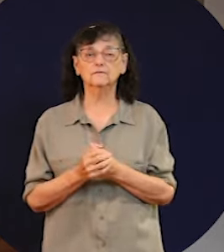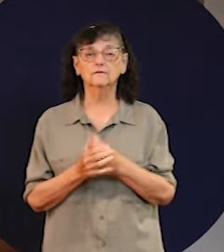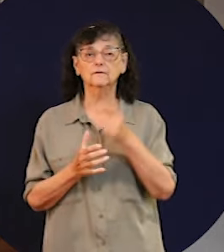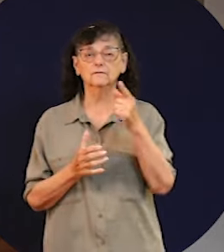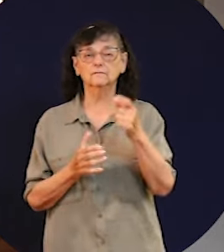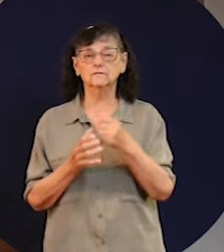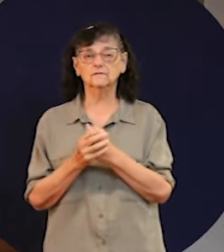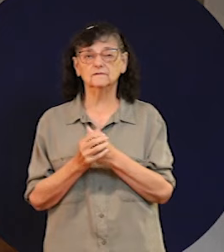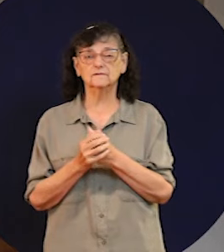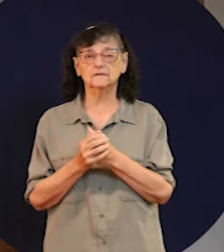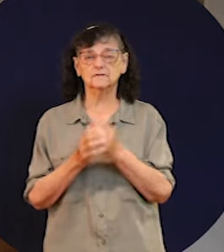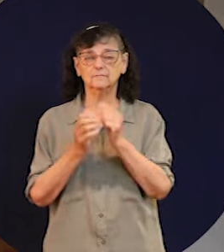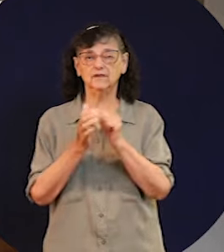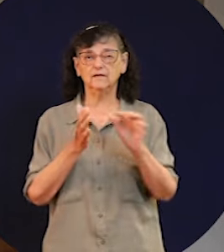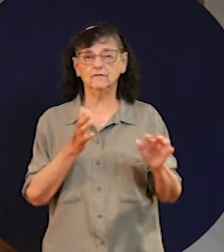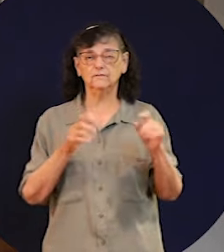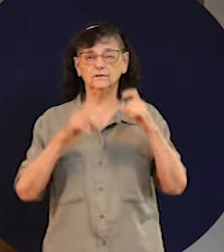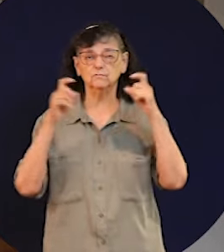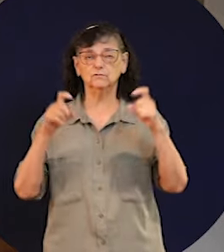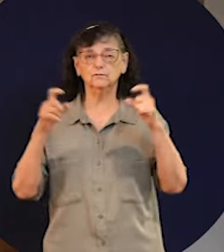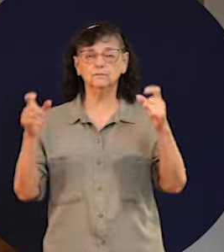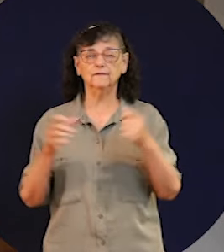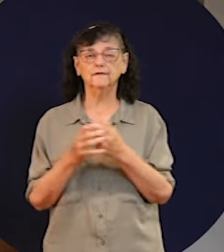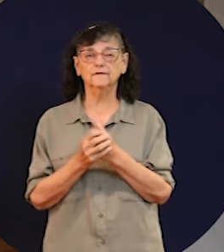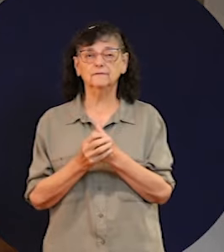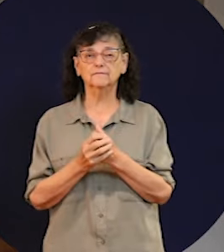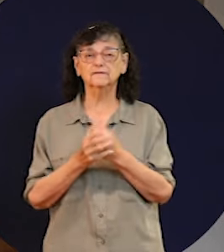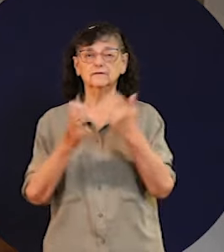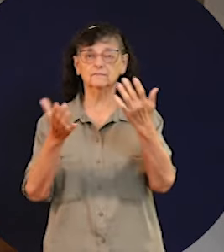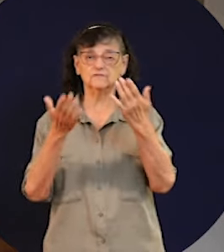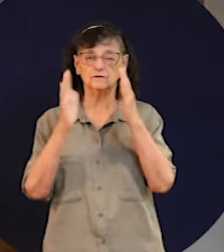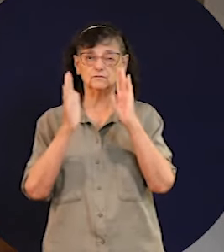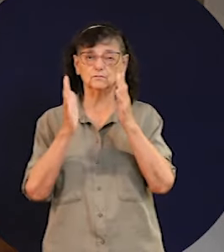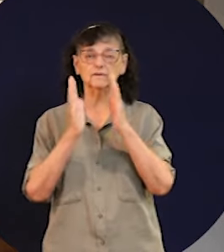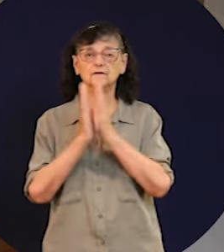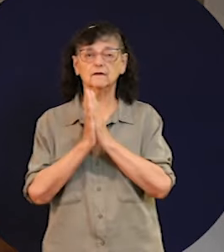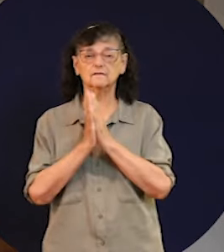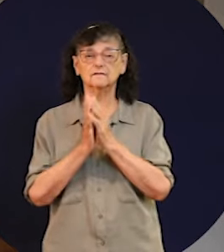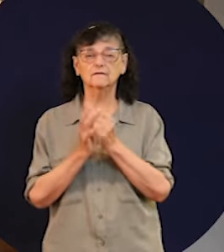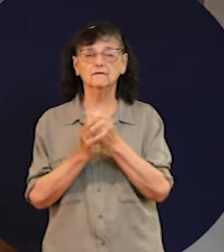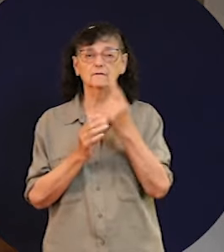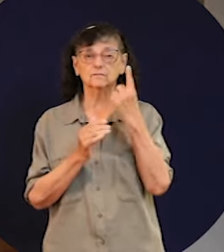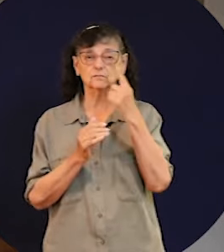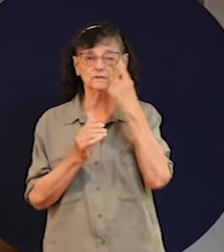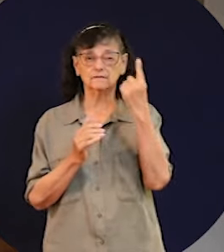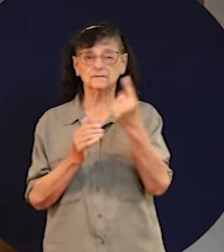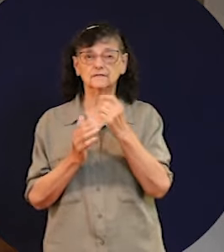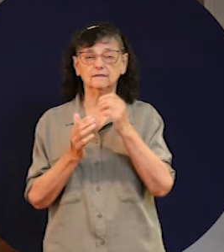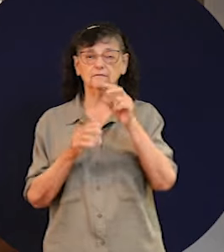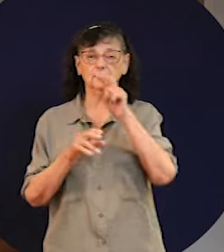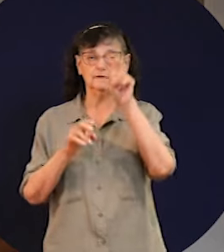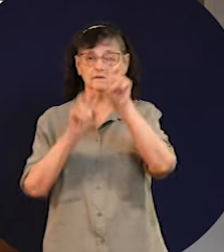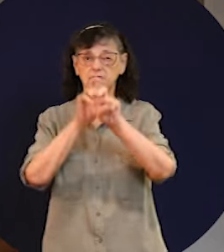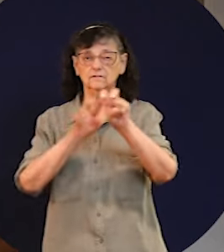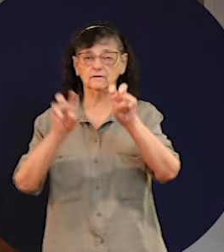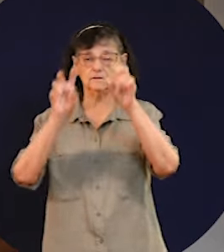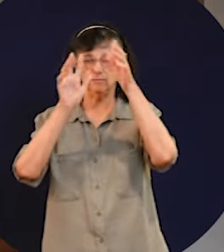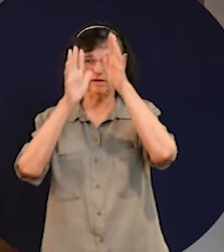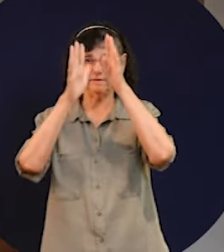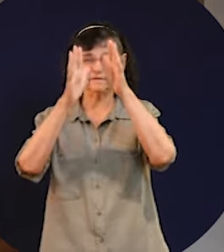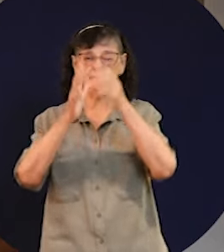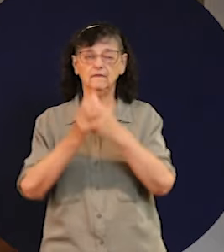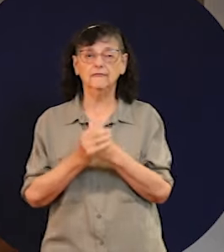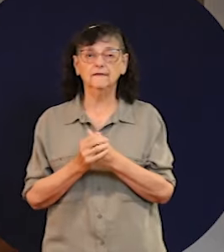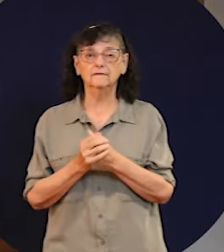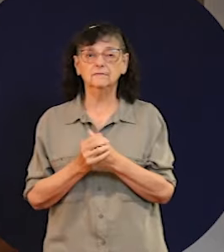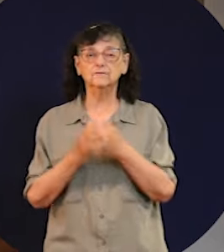nosotros. Tú que quitas el pecado del mundo, atiende nuestra súplica. Tú que estás sentado a la derecha del